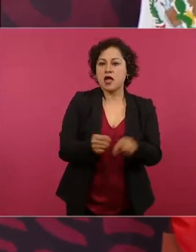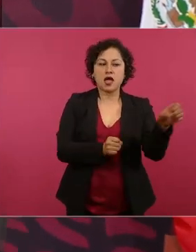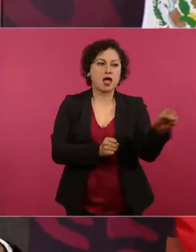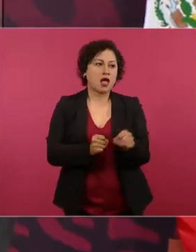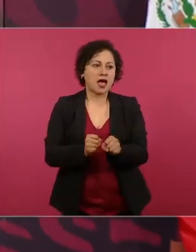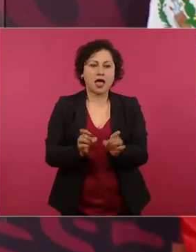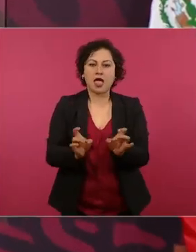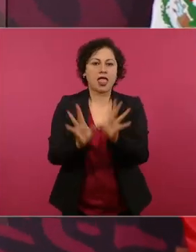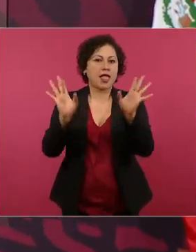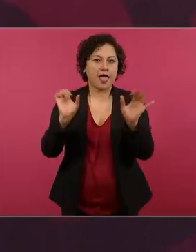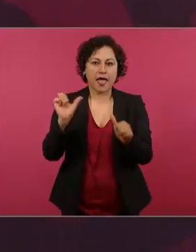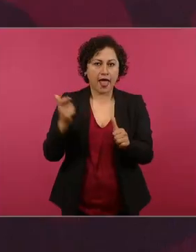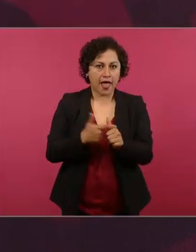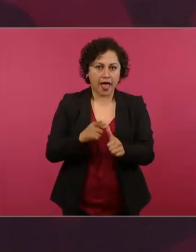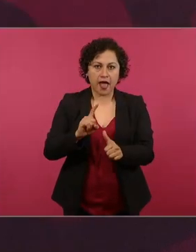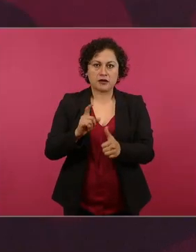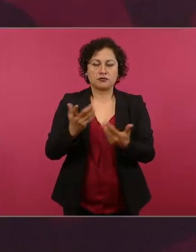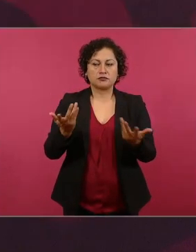o de mentir,